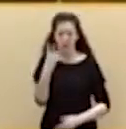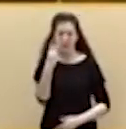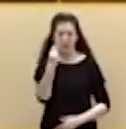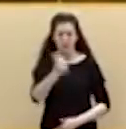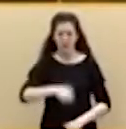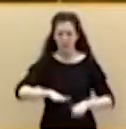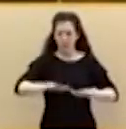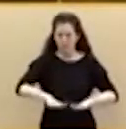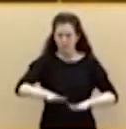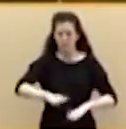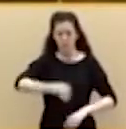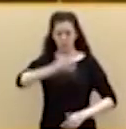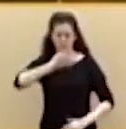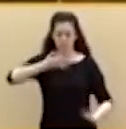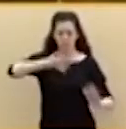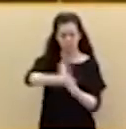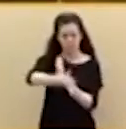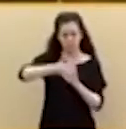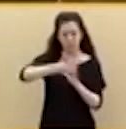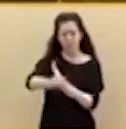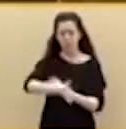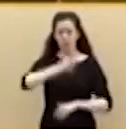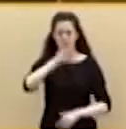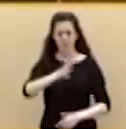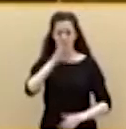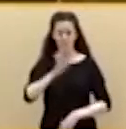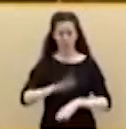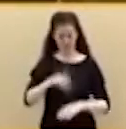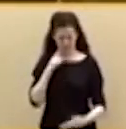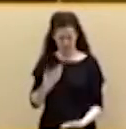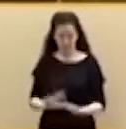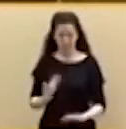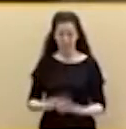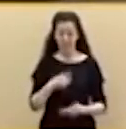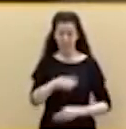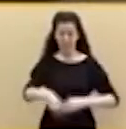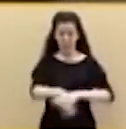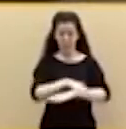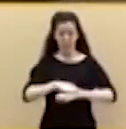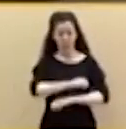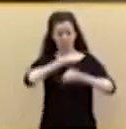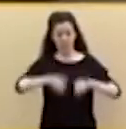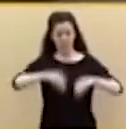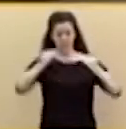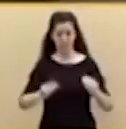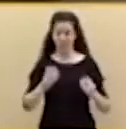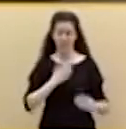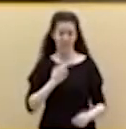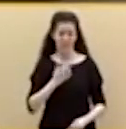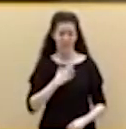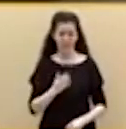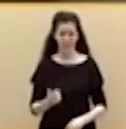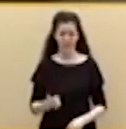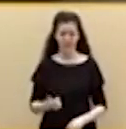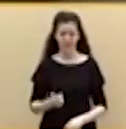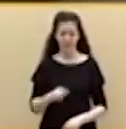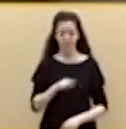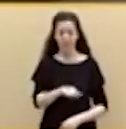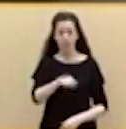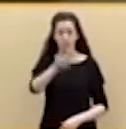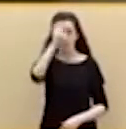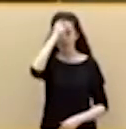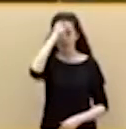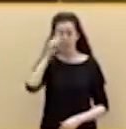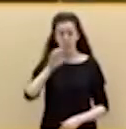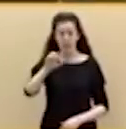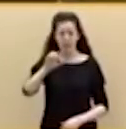PNV Pues si quieres Hablo así PNV Si quieres Hablo así PNV Bueno es que así se dice Si dilo Bueno